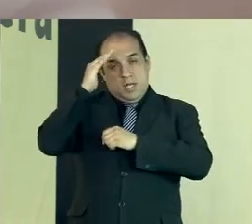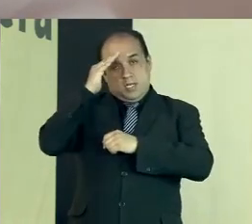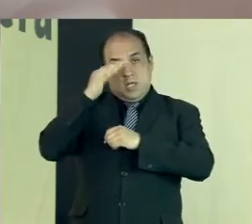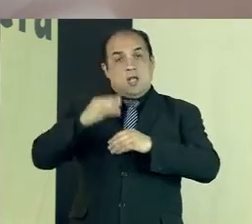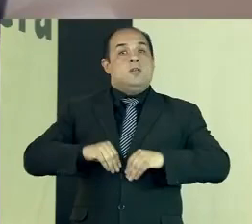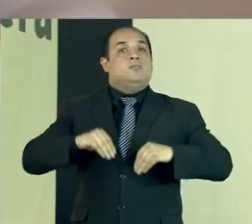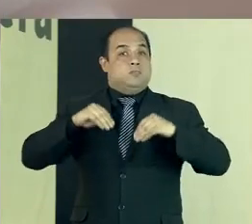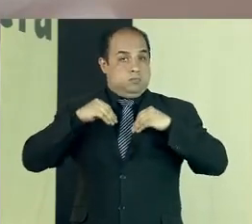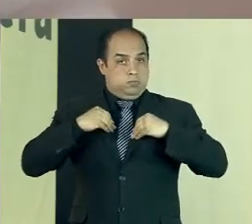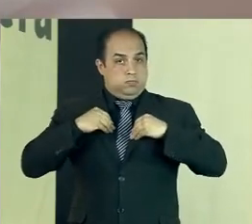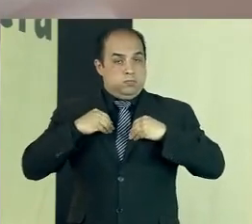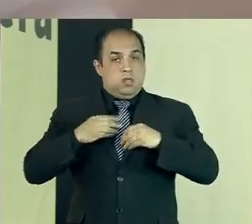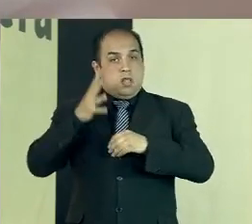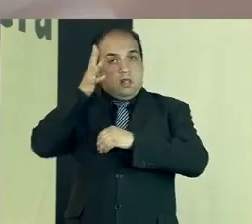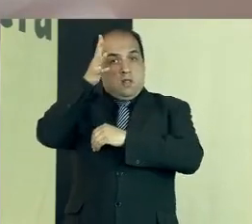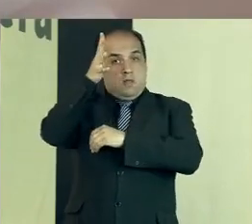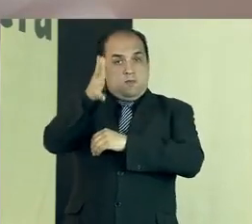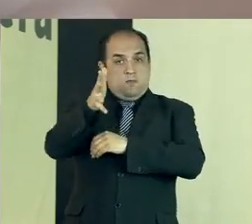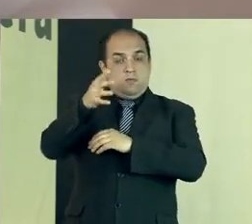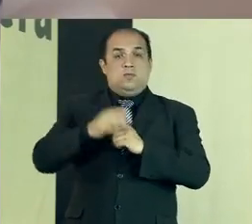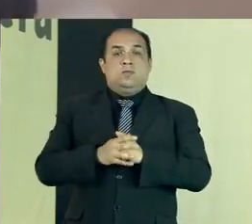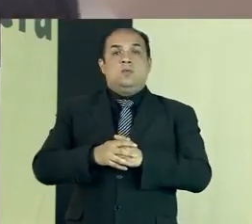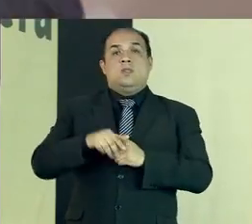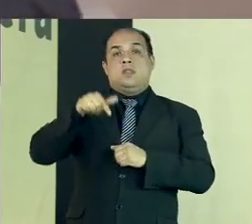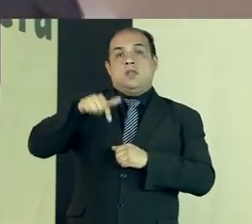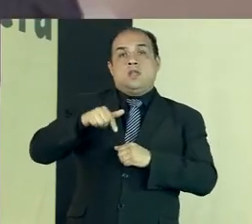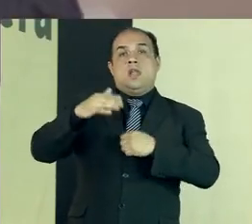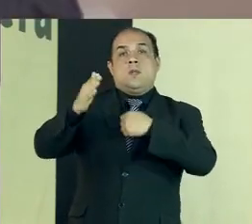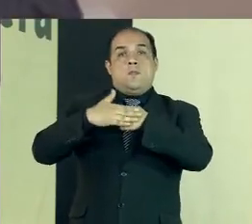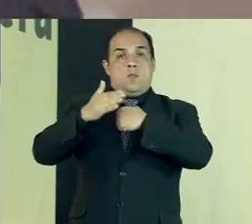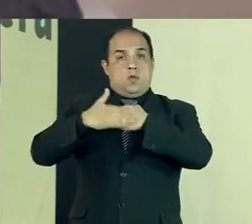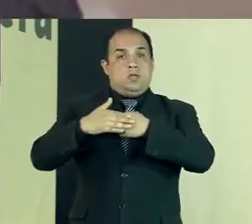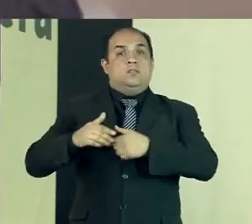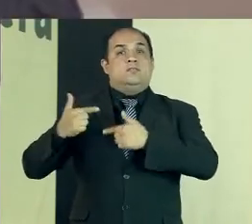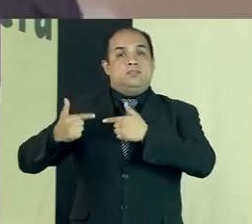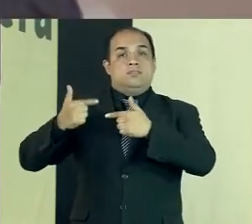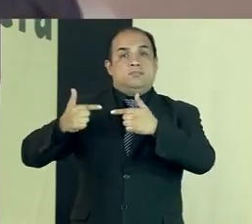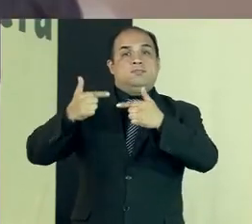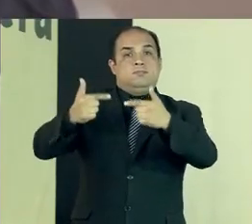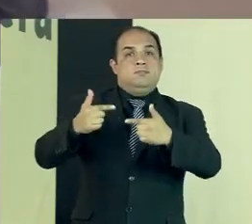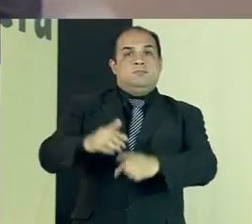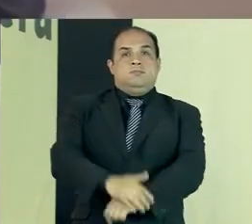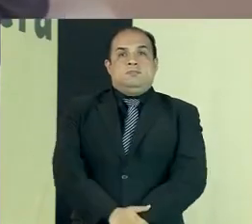supervivencia y en el futuro de esta y las siguientes generaciones